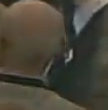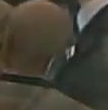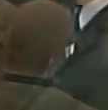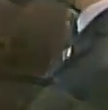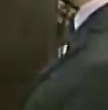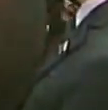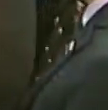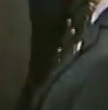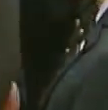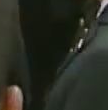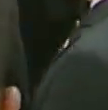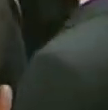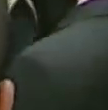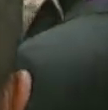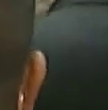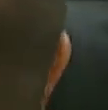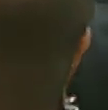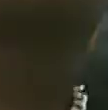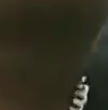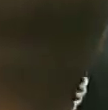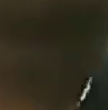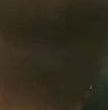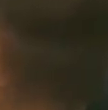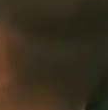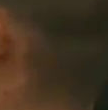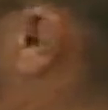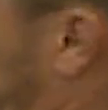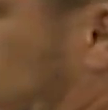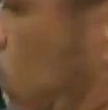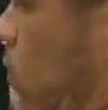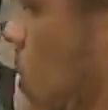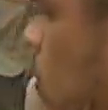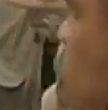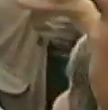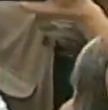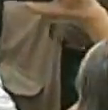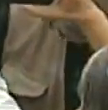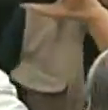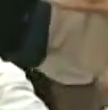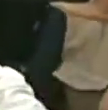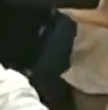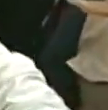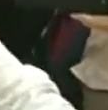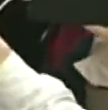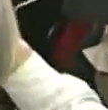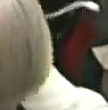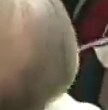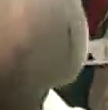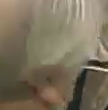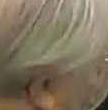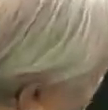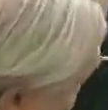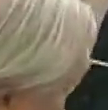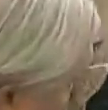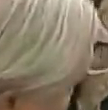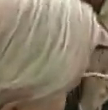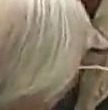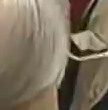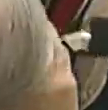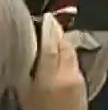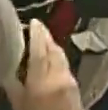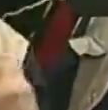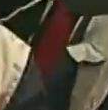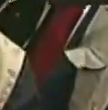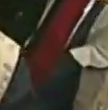el entonces presidente Hugo Chávez en su debido momento junto al Consejo Nacional Electoral, y que igualmente